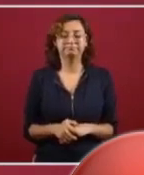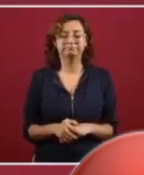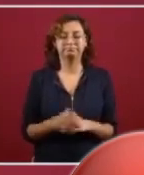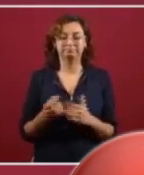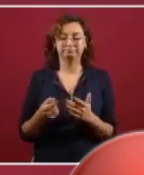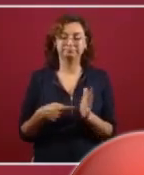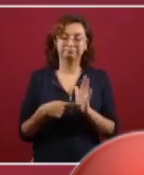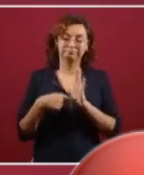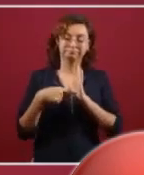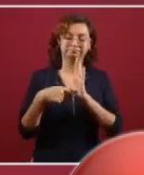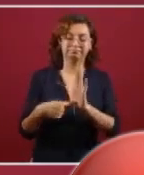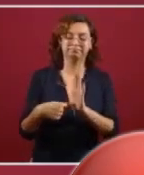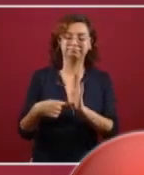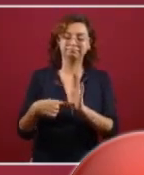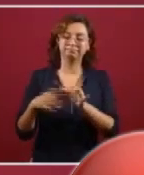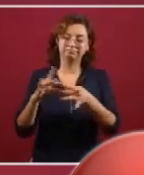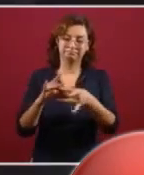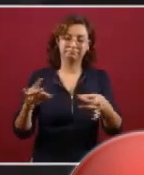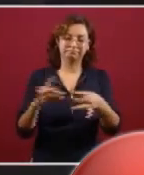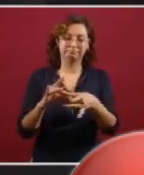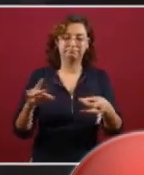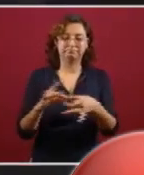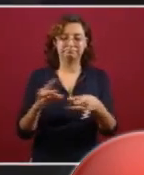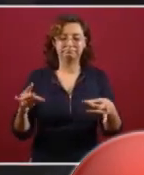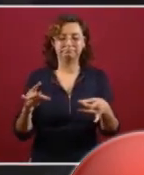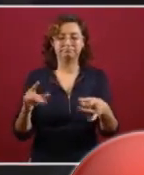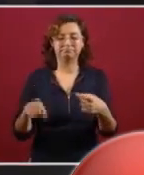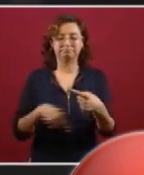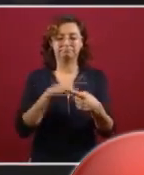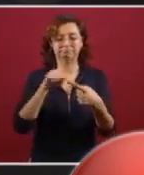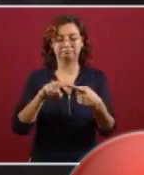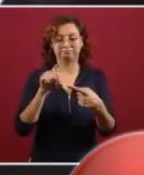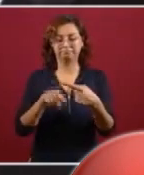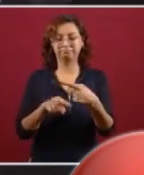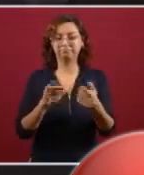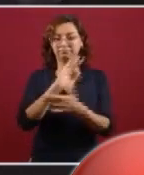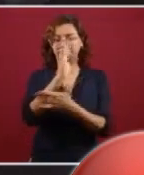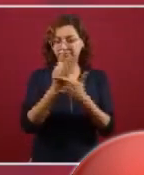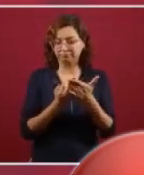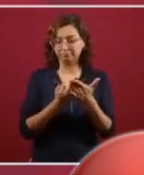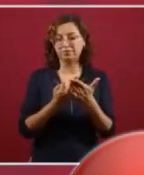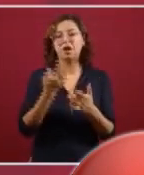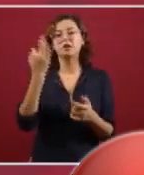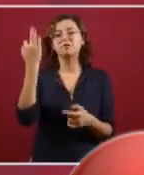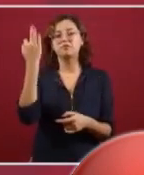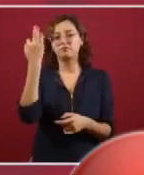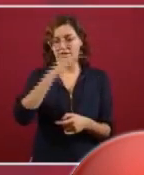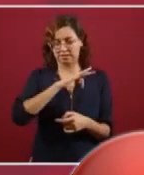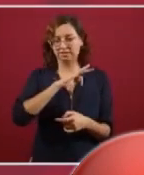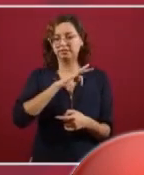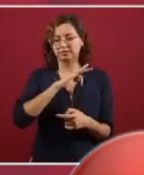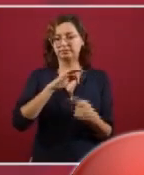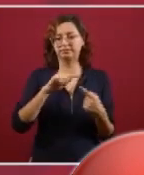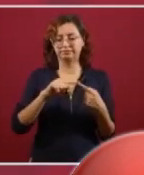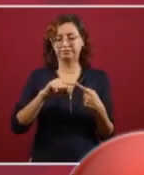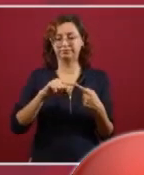acotación. Primero, que seguramente es falsa, sí.